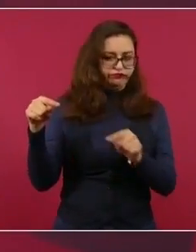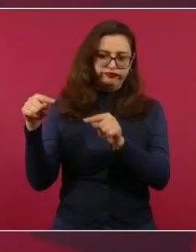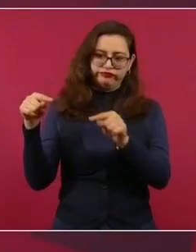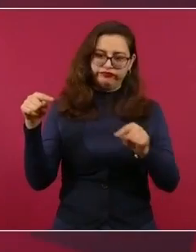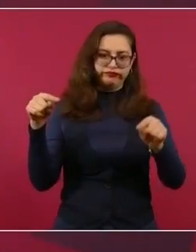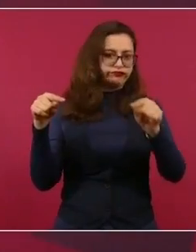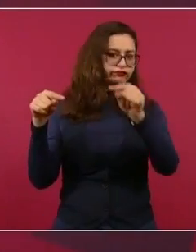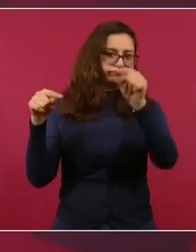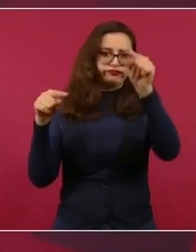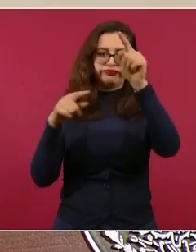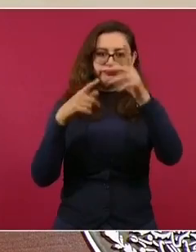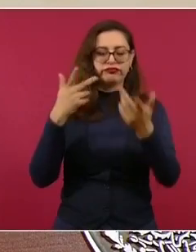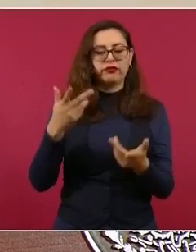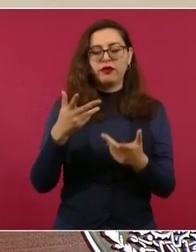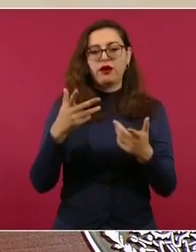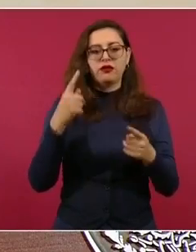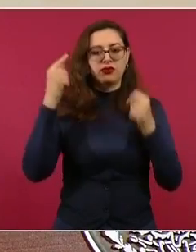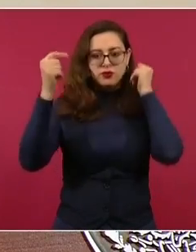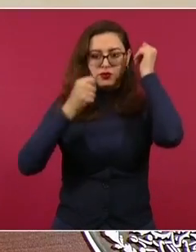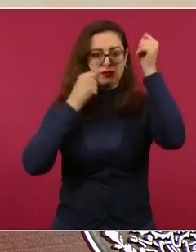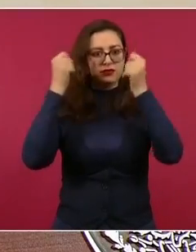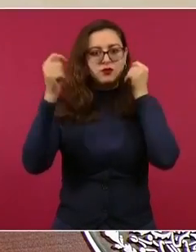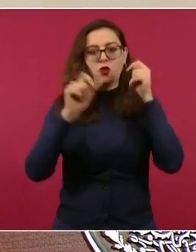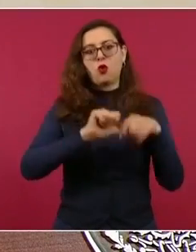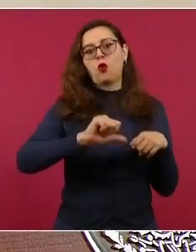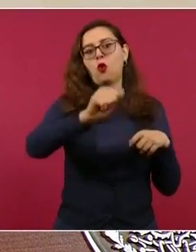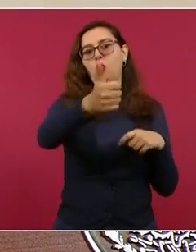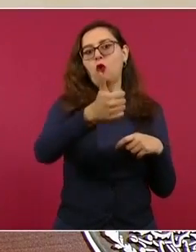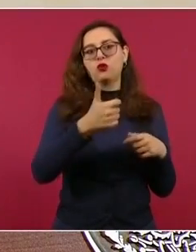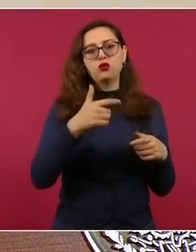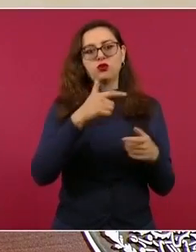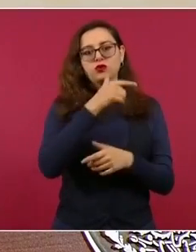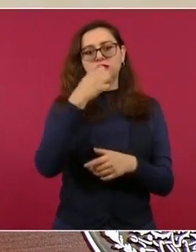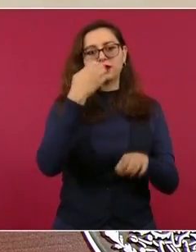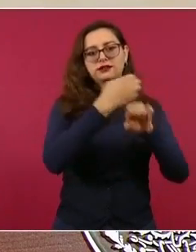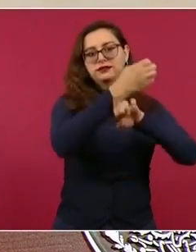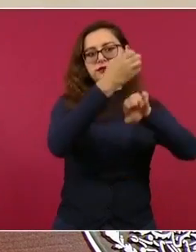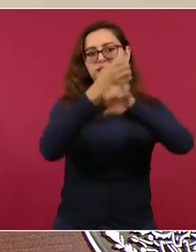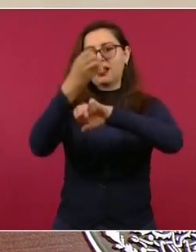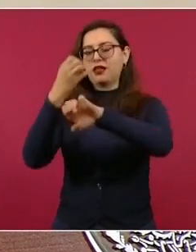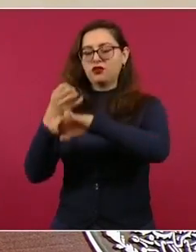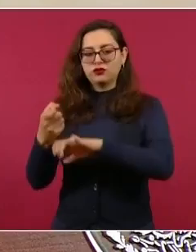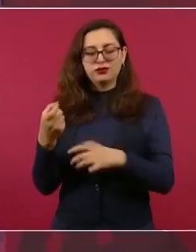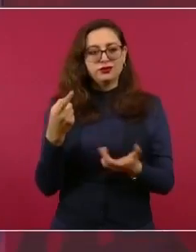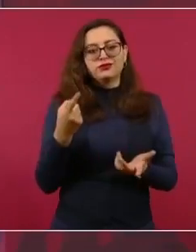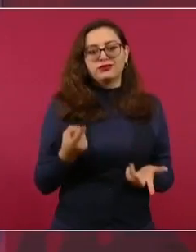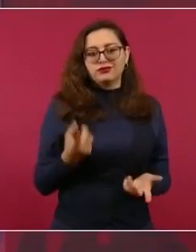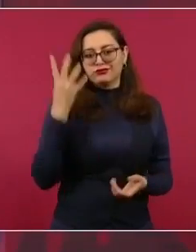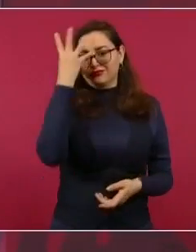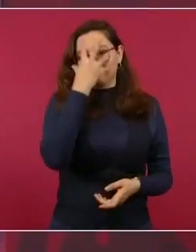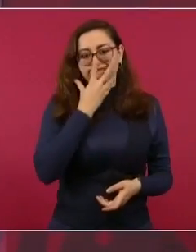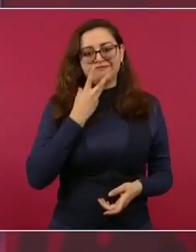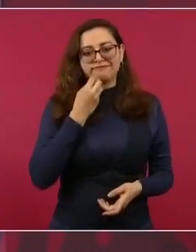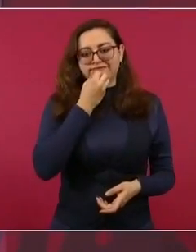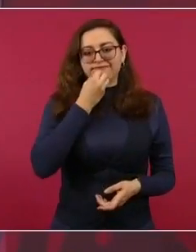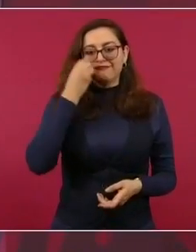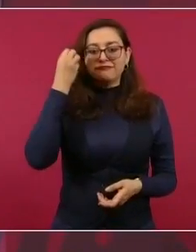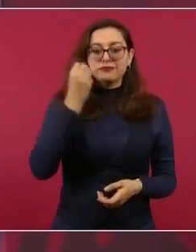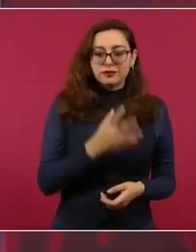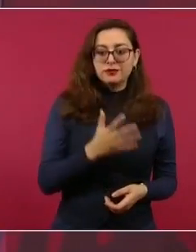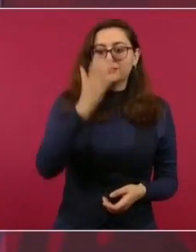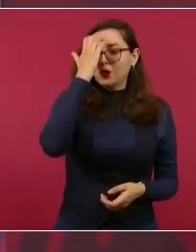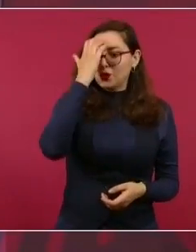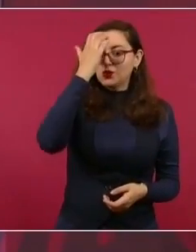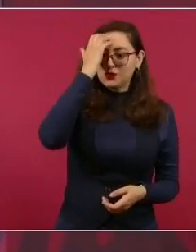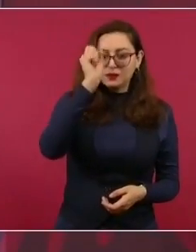todas las zonas arqueológicas y conocer las bellezas naturales del sureste